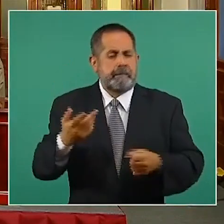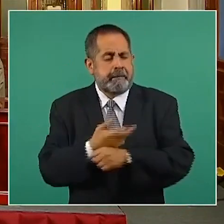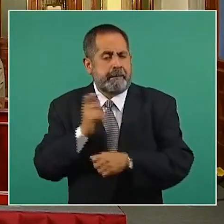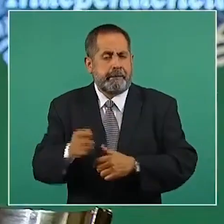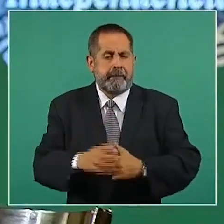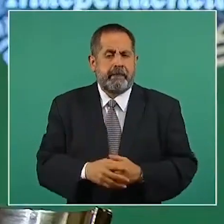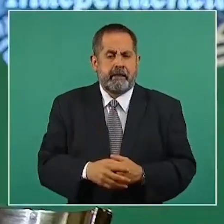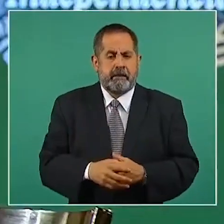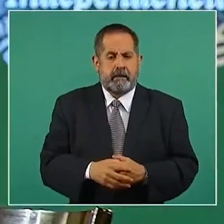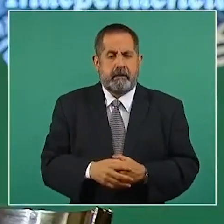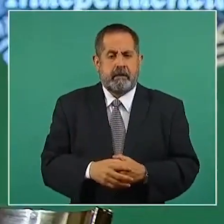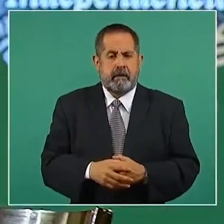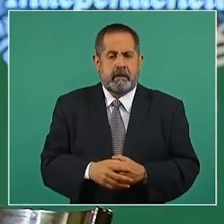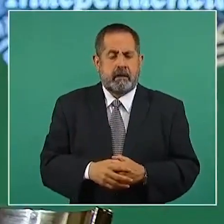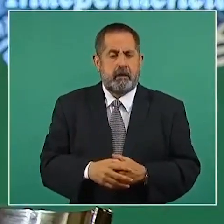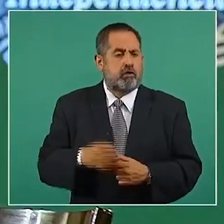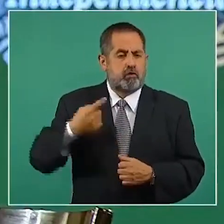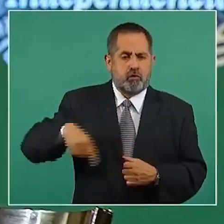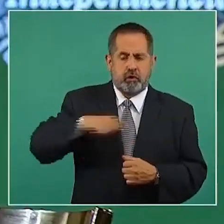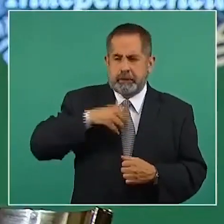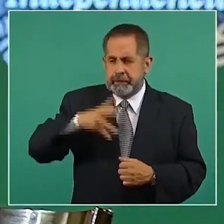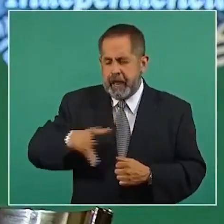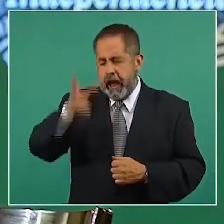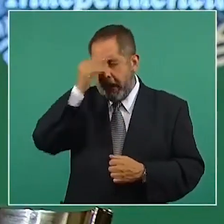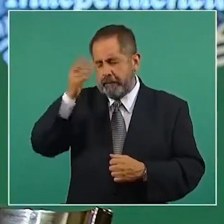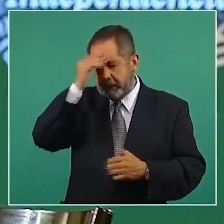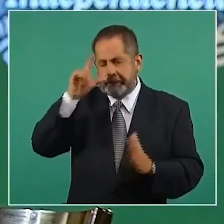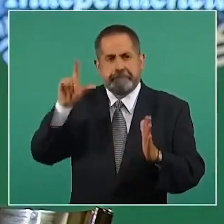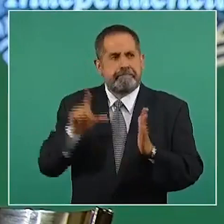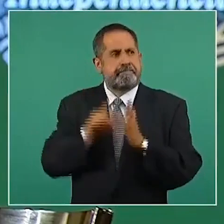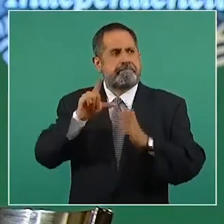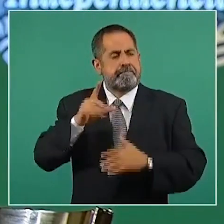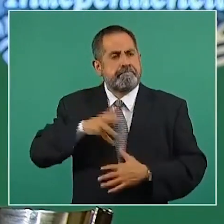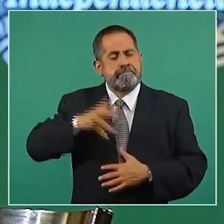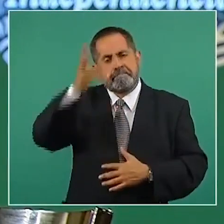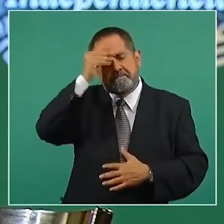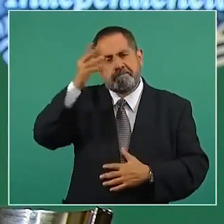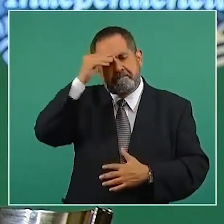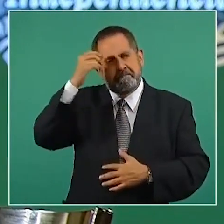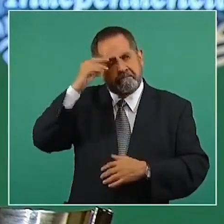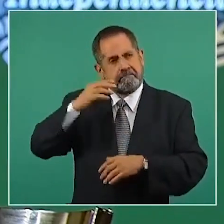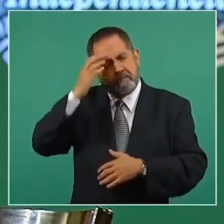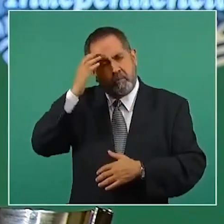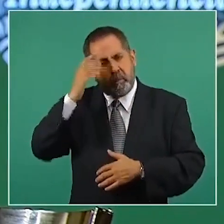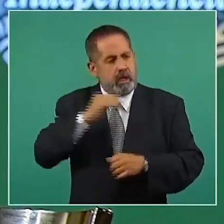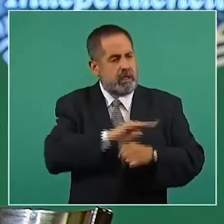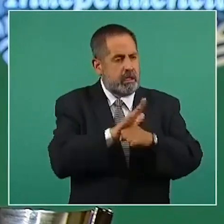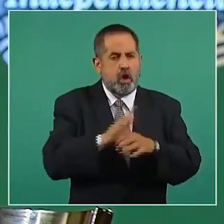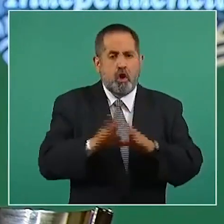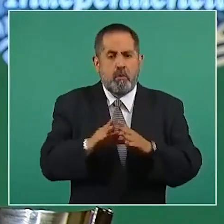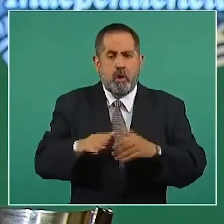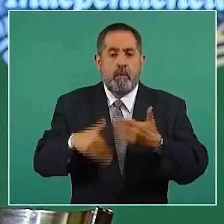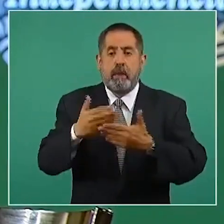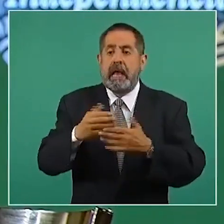con la experiencia aprendida durante la epidemia, durante lo que llevamos de la epidemia, para la transformación del